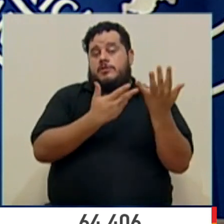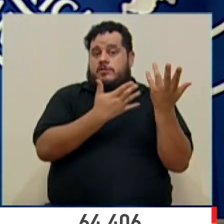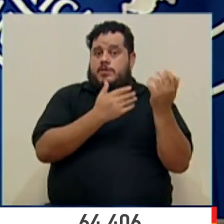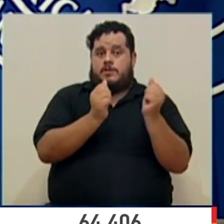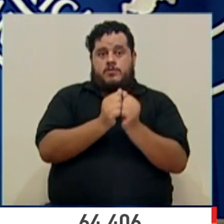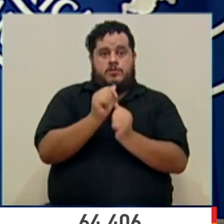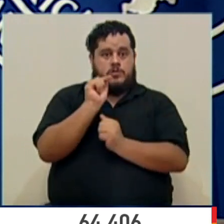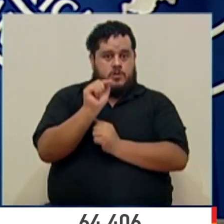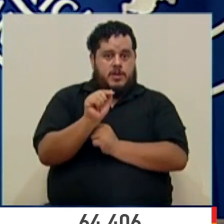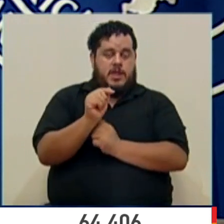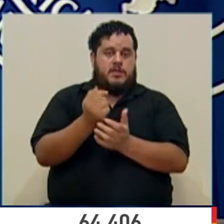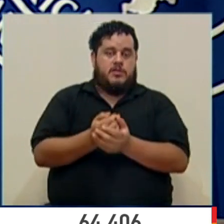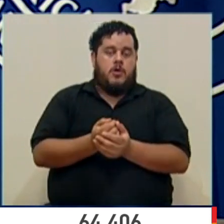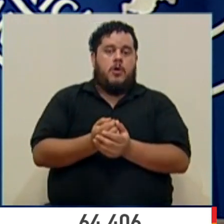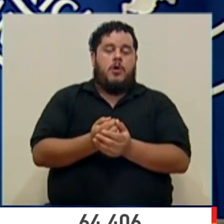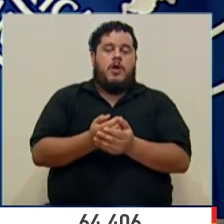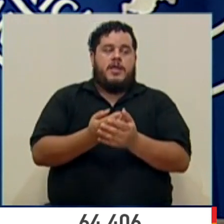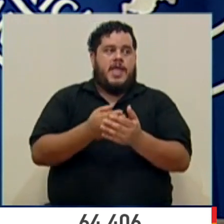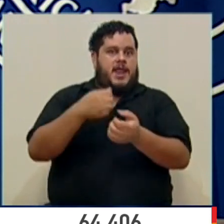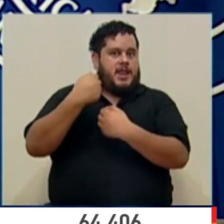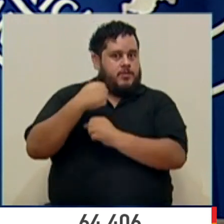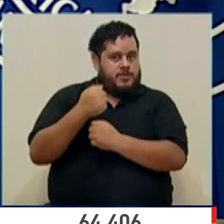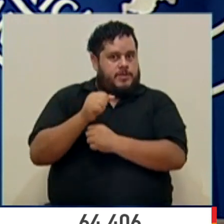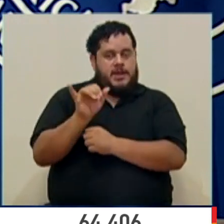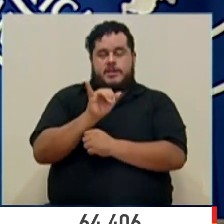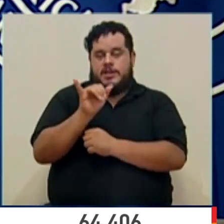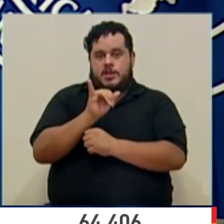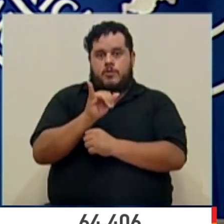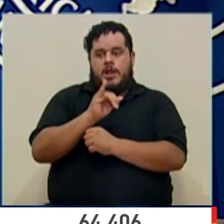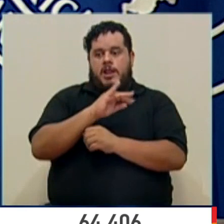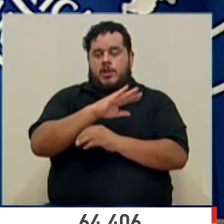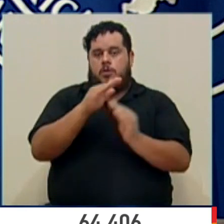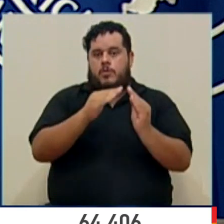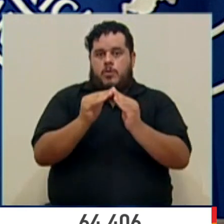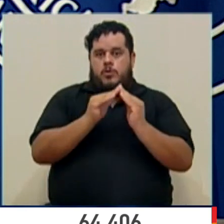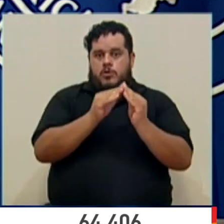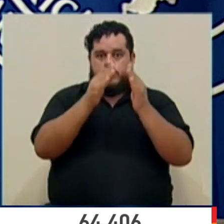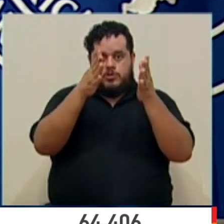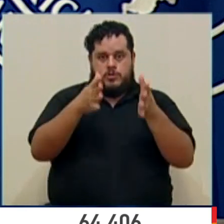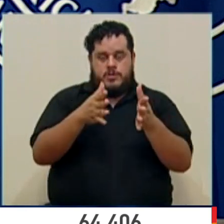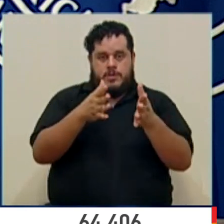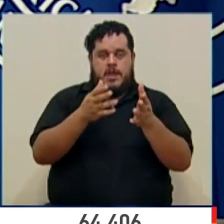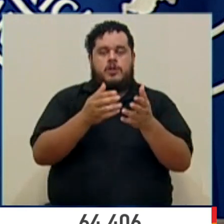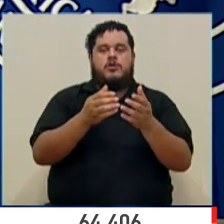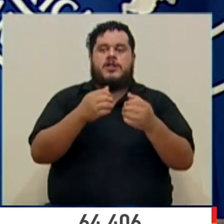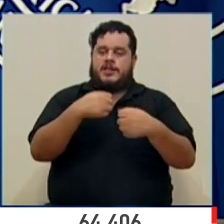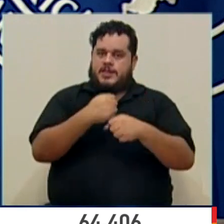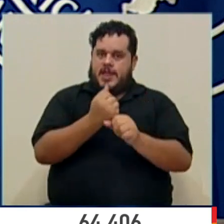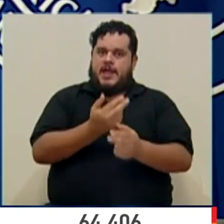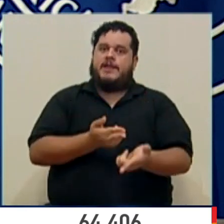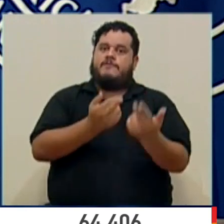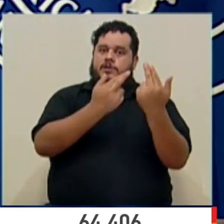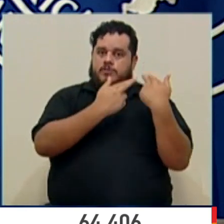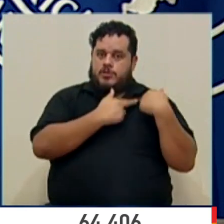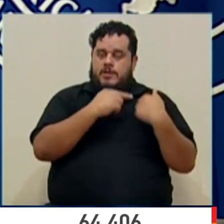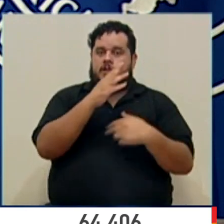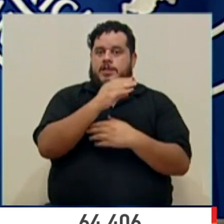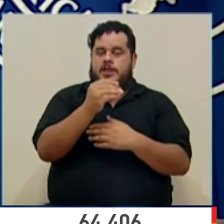con ello que tanto las municipalidades como los y las ciudadanas se responsabilicen y